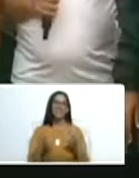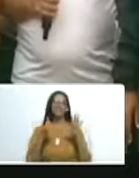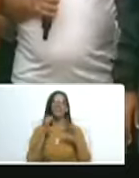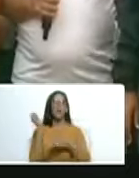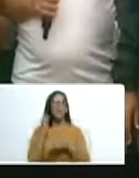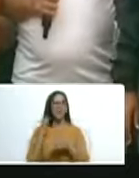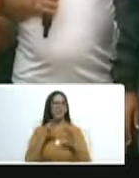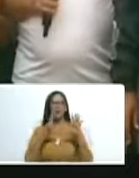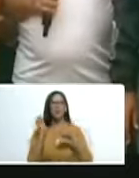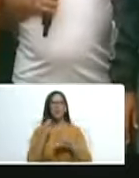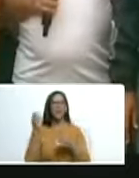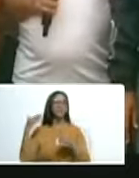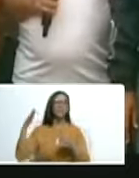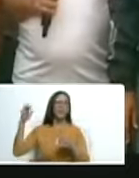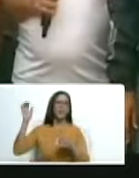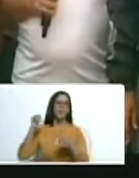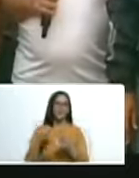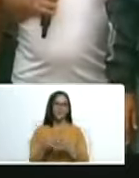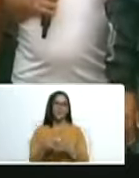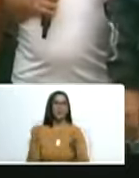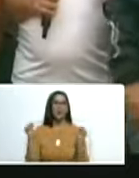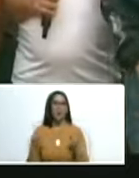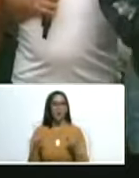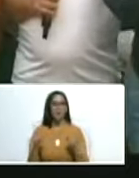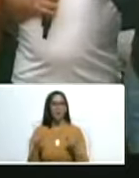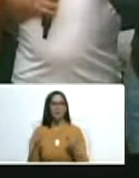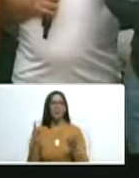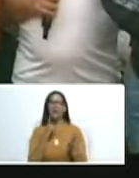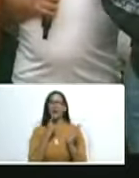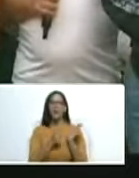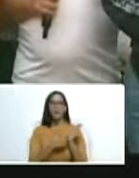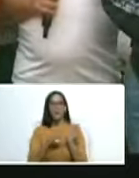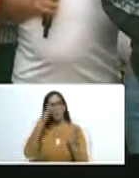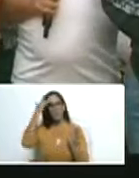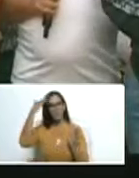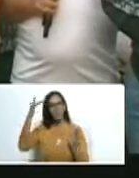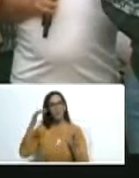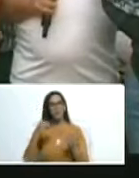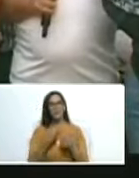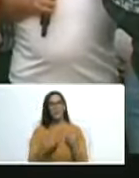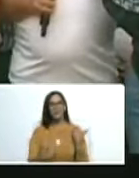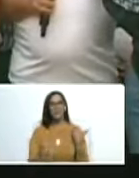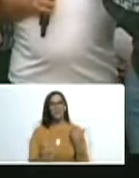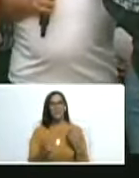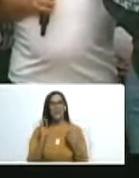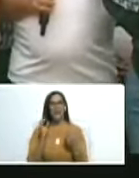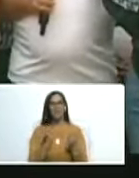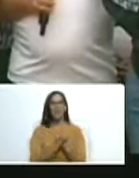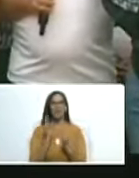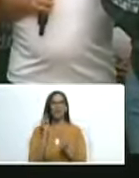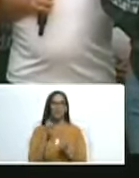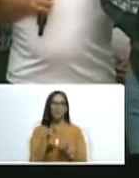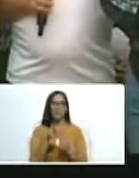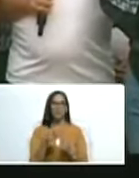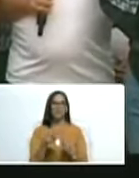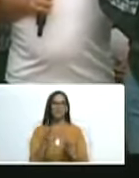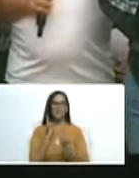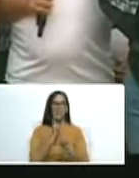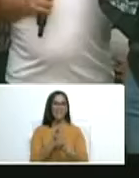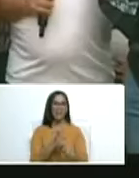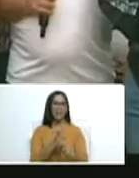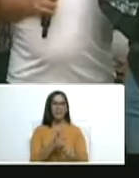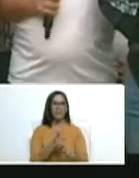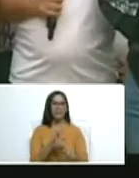cada 8 meses por ahí. Hoy se me ha cumplido mi sueño, presidente, hablar con usted directamente.